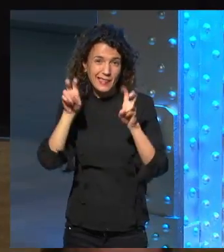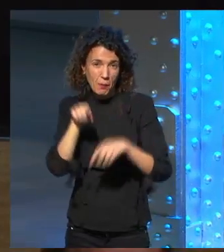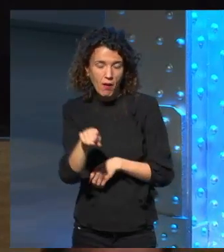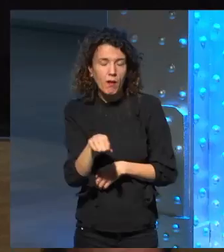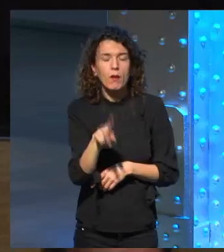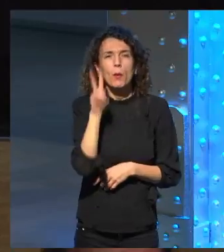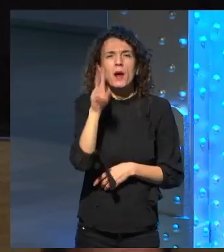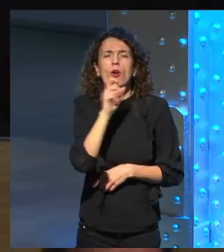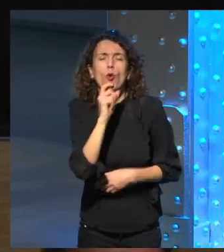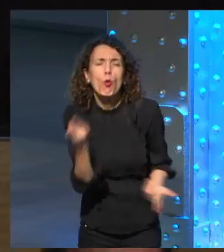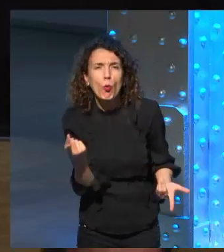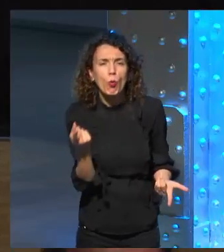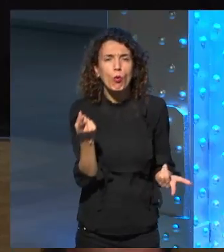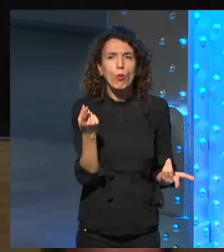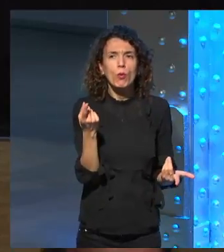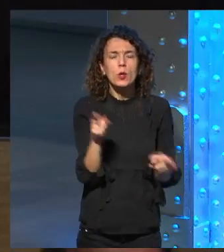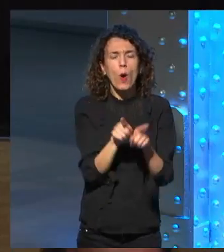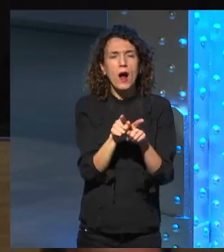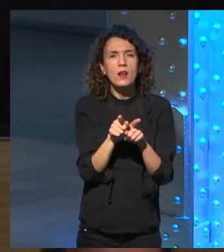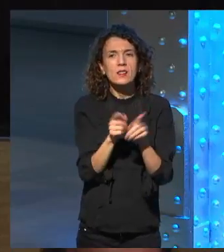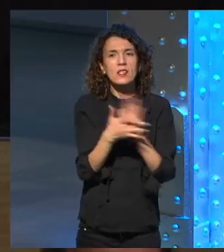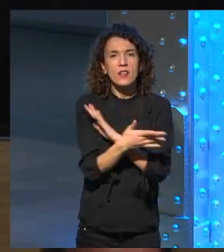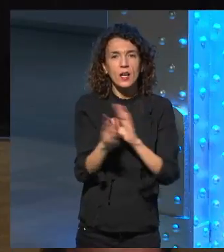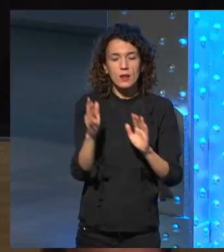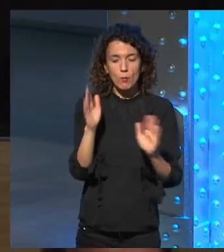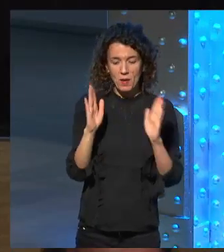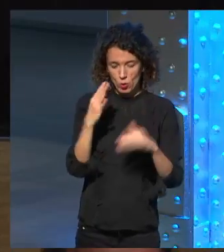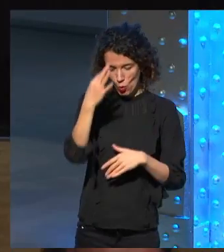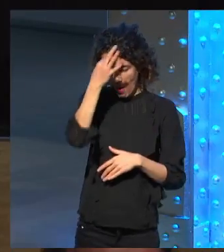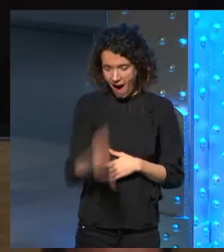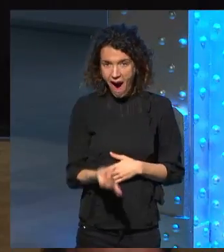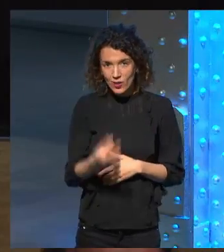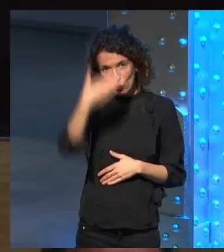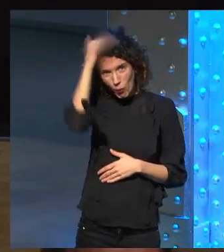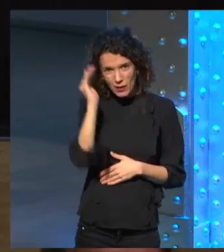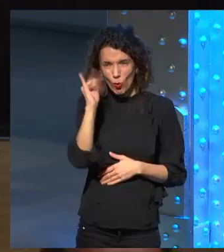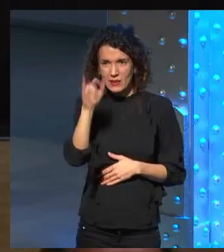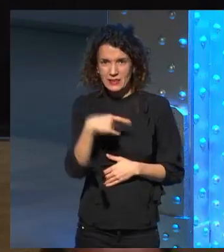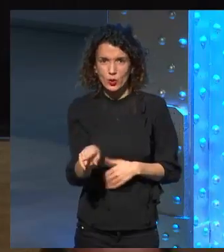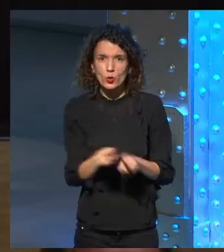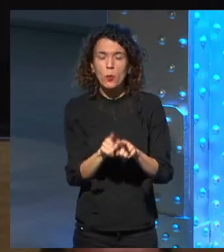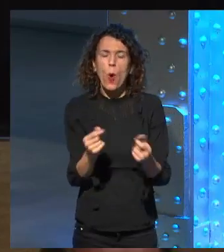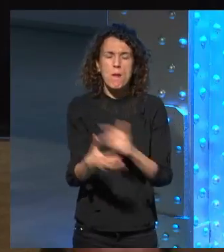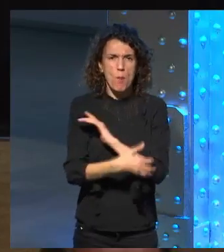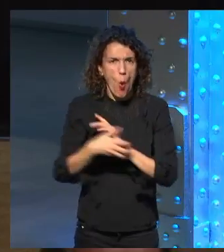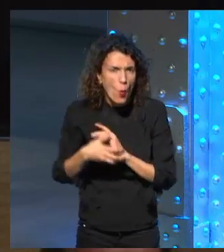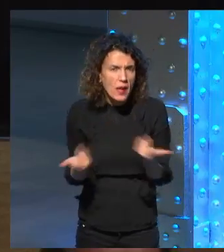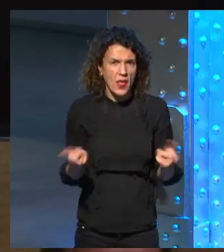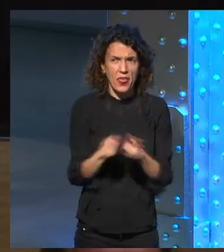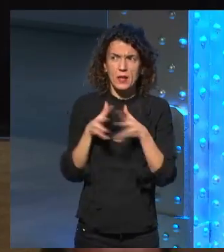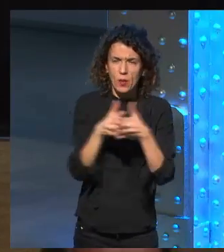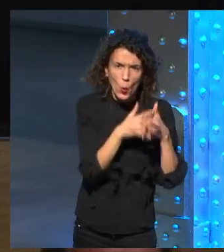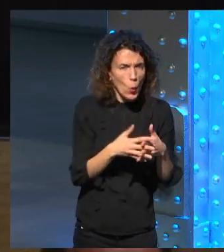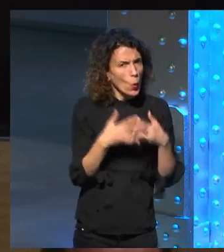¿Cómo ves esto? ¿Estaba realmente harto en ese momento Bartók, que estaba, digamos, en una pobreza en